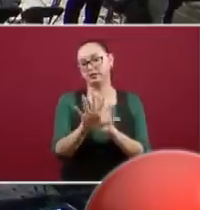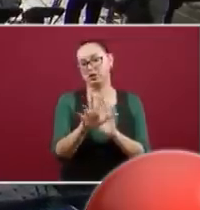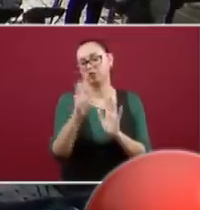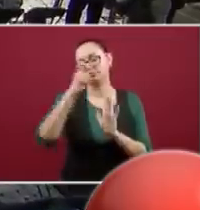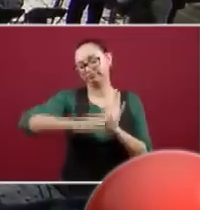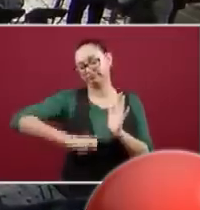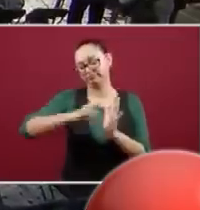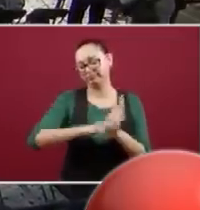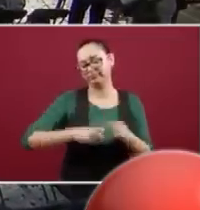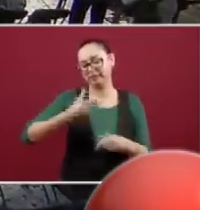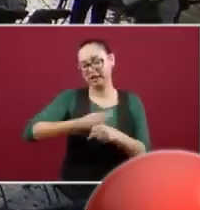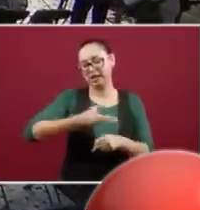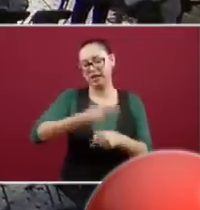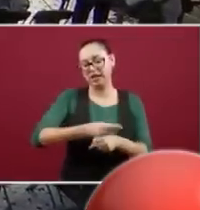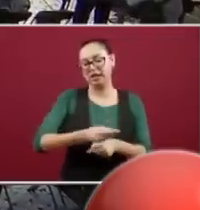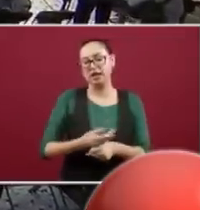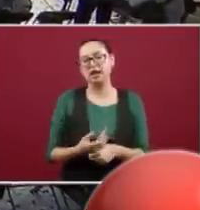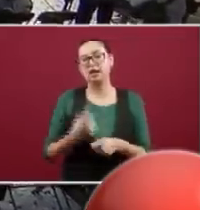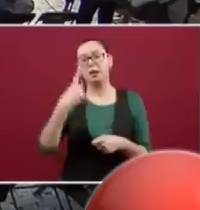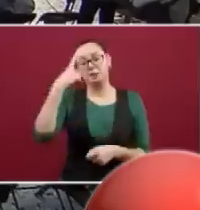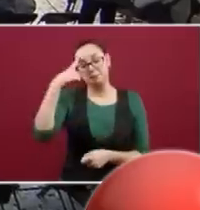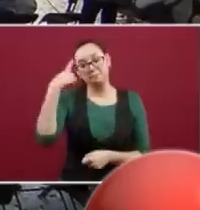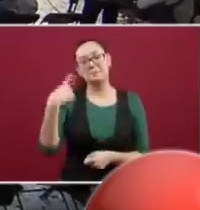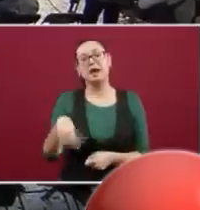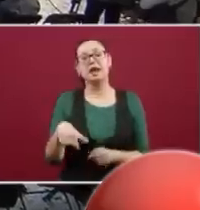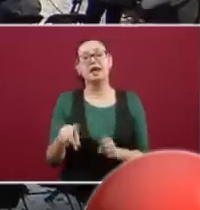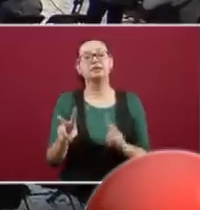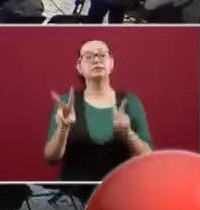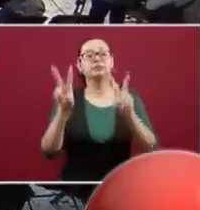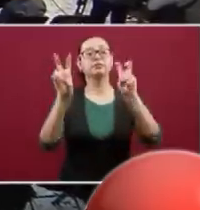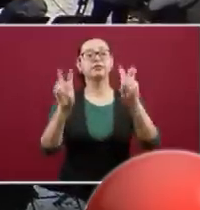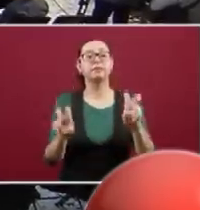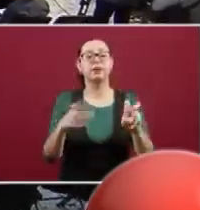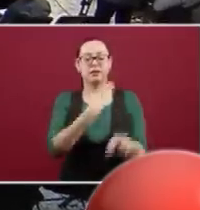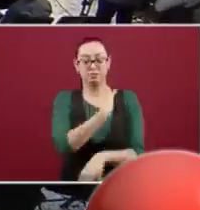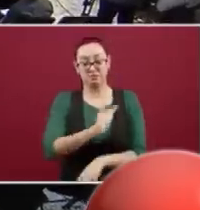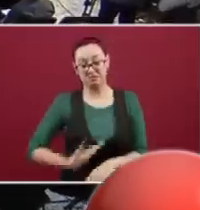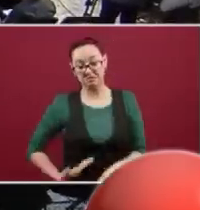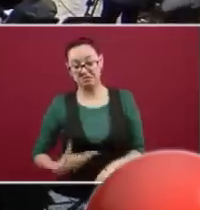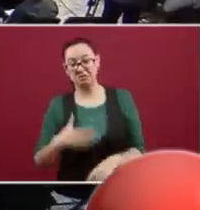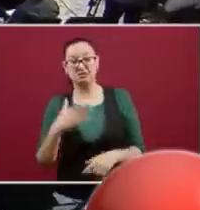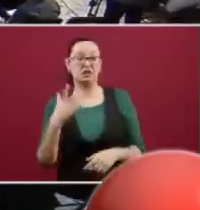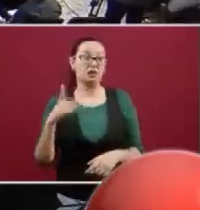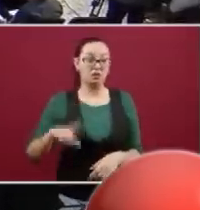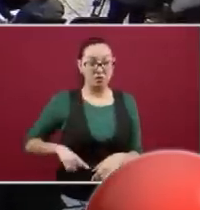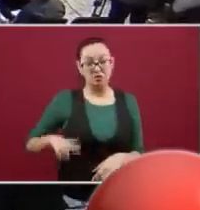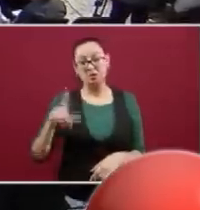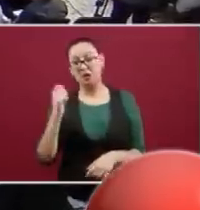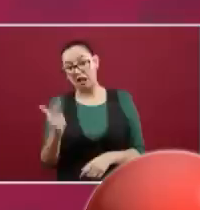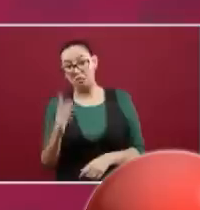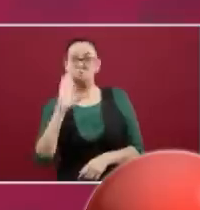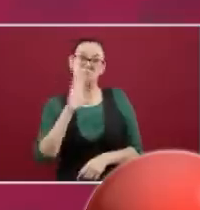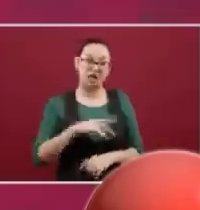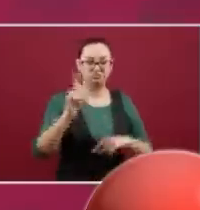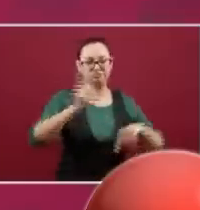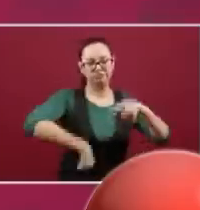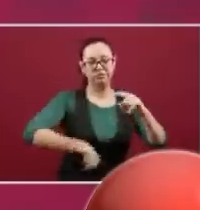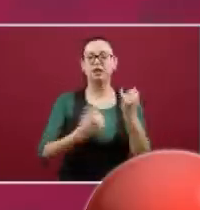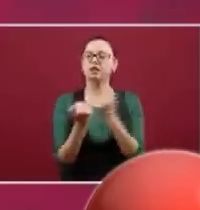para revocación de mandato y consulta ciudadana.